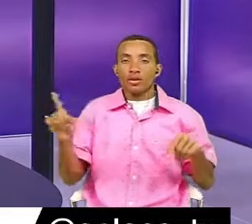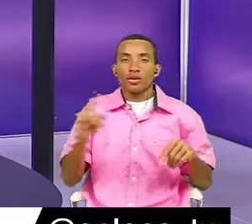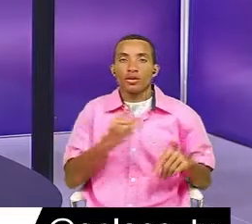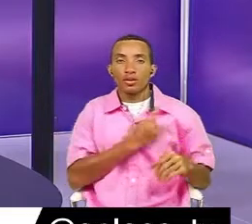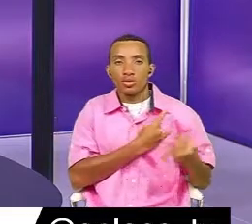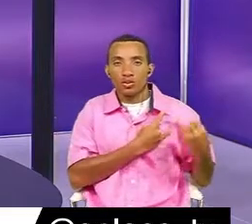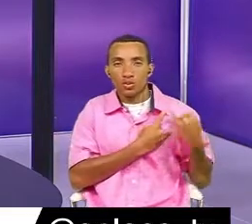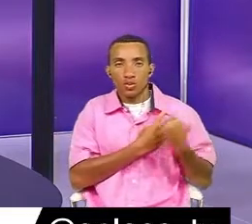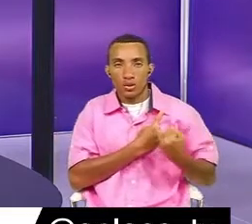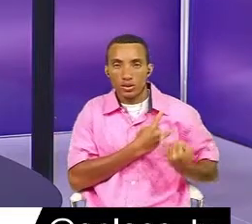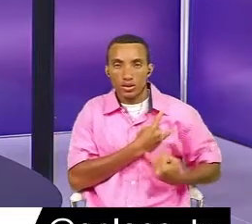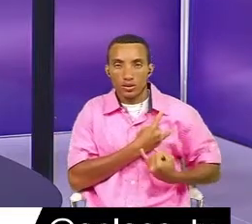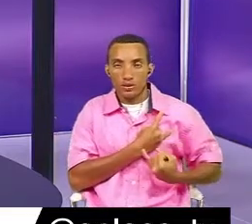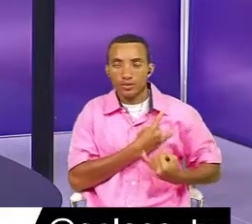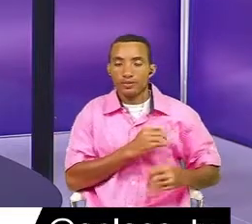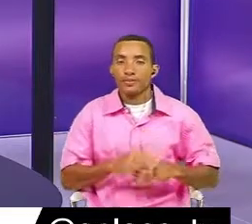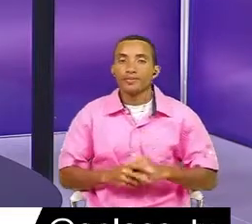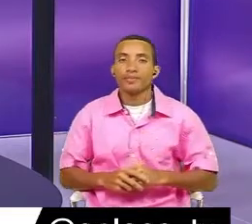Pedro, buenas tardes.